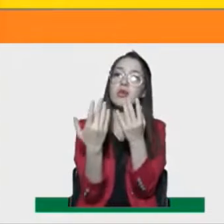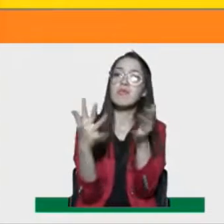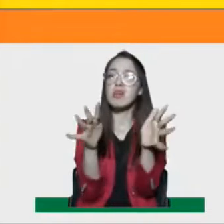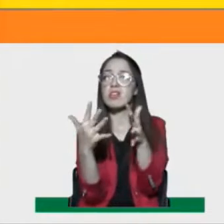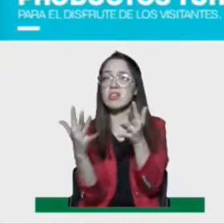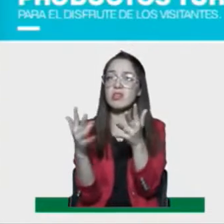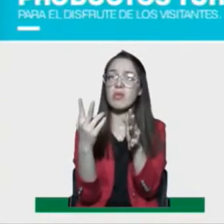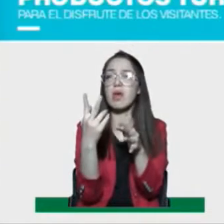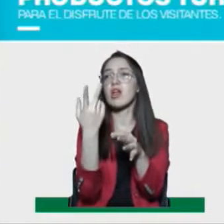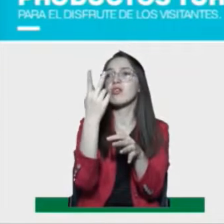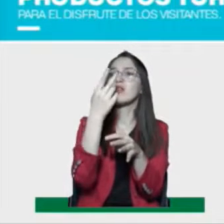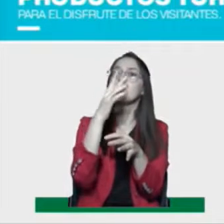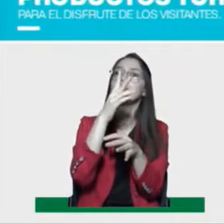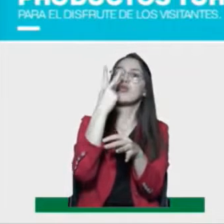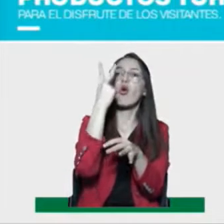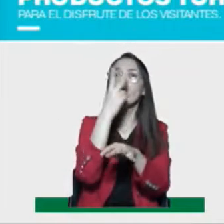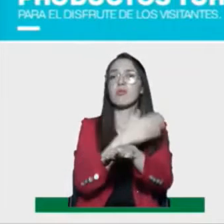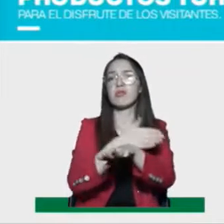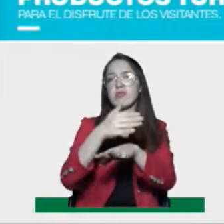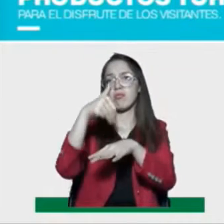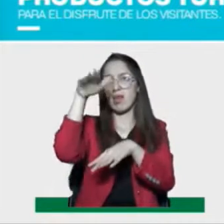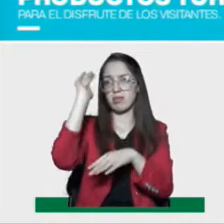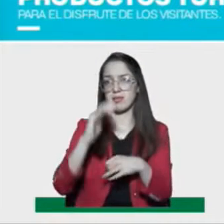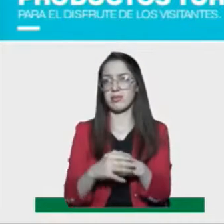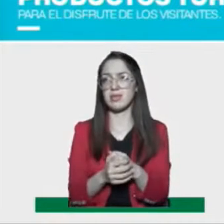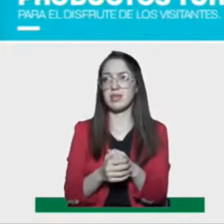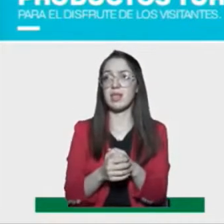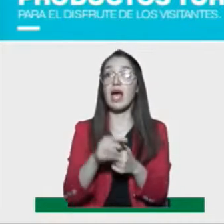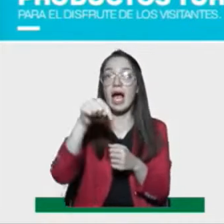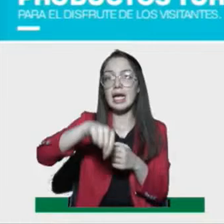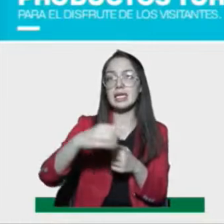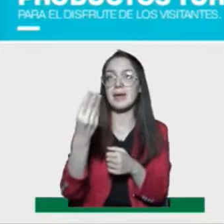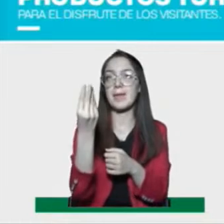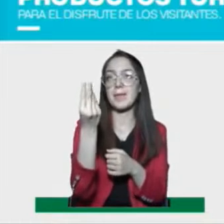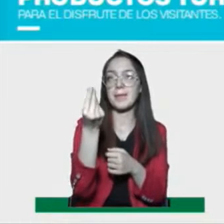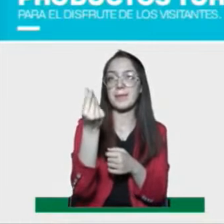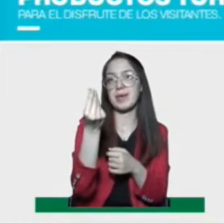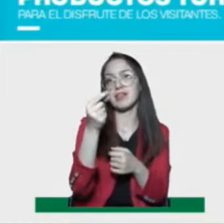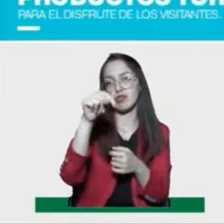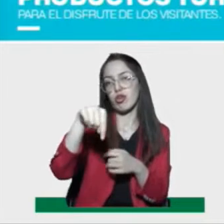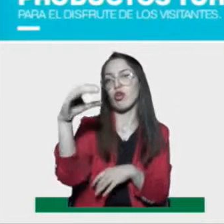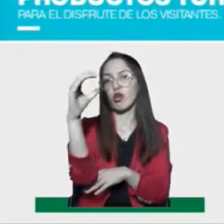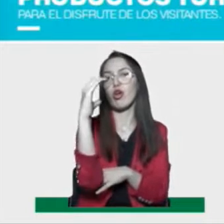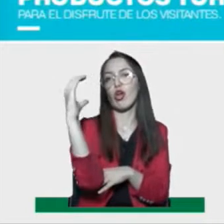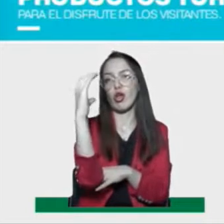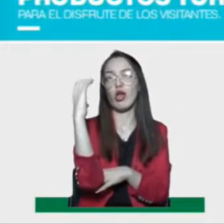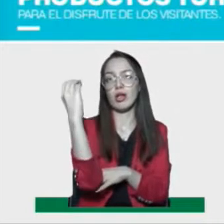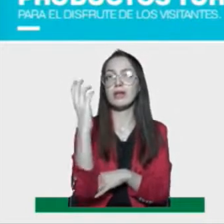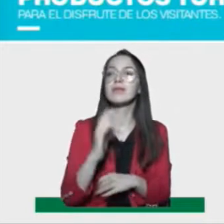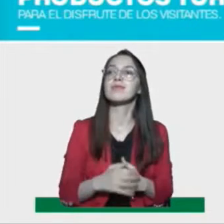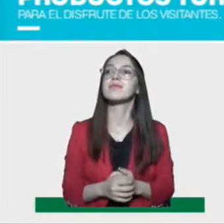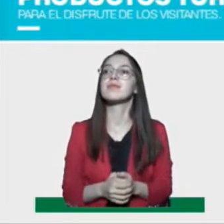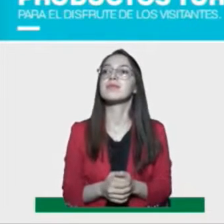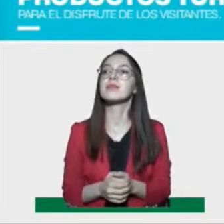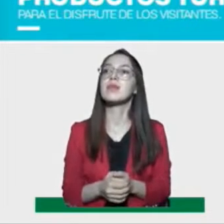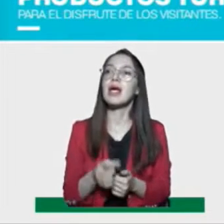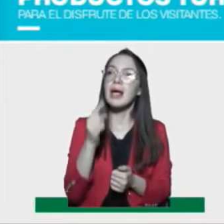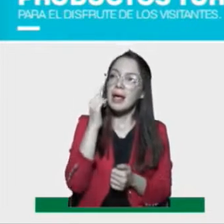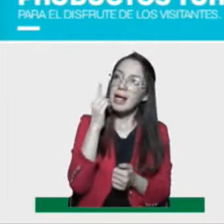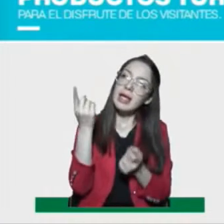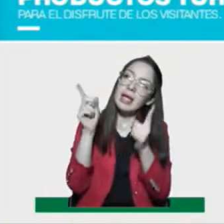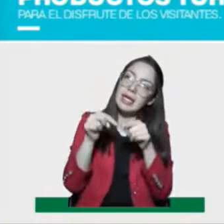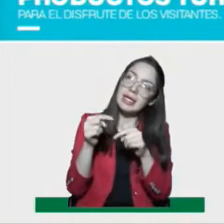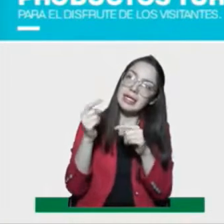moneda es el peso colombiano. En esta estructura de trabajo que me interesa que ustedes también entiendan,